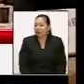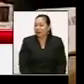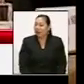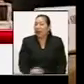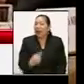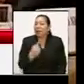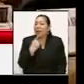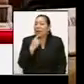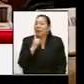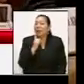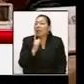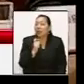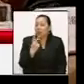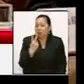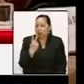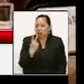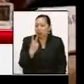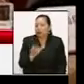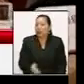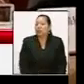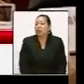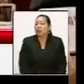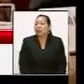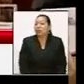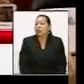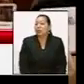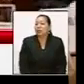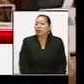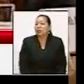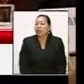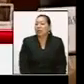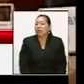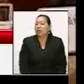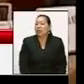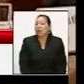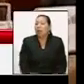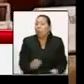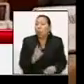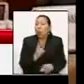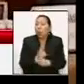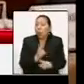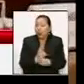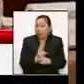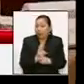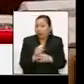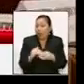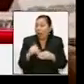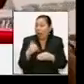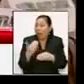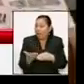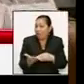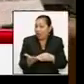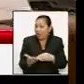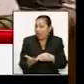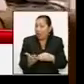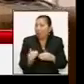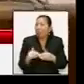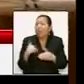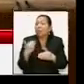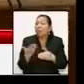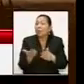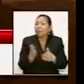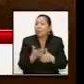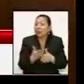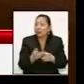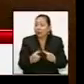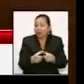a mí se me indicó dos funciones específicas. La de dar seguridad en la parte externa y posteriormente participar